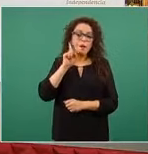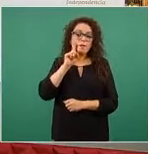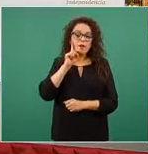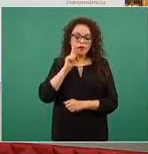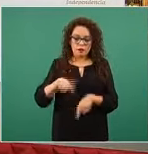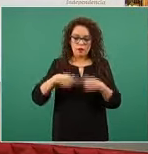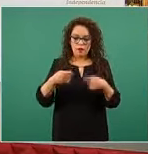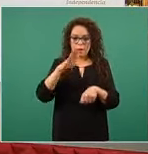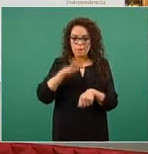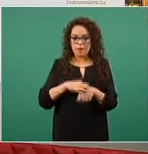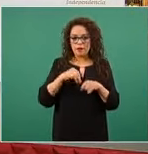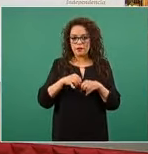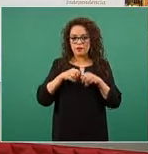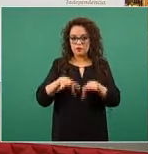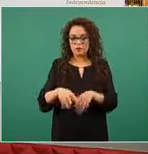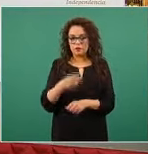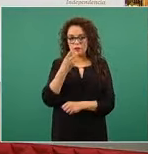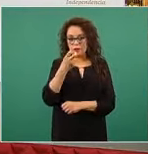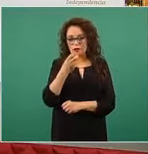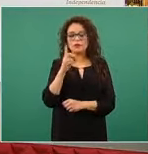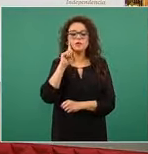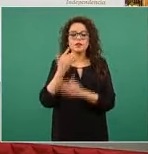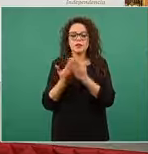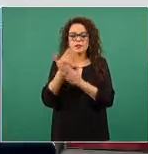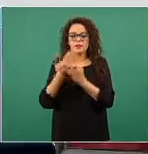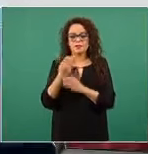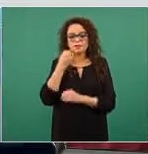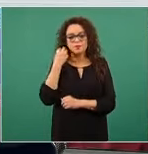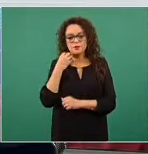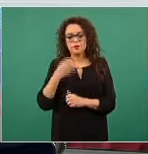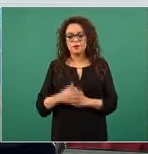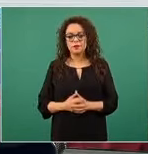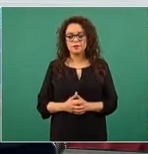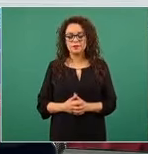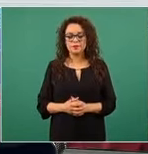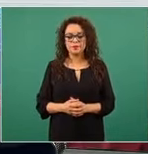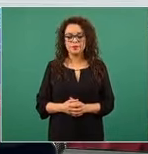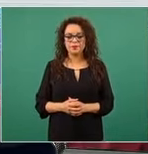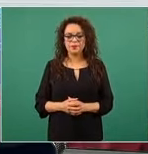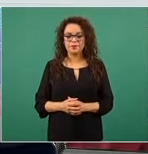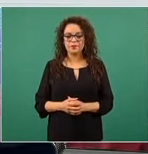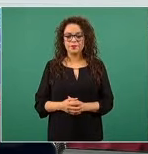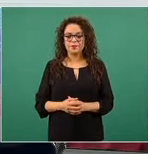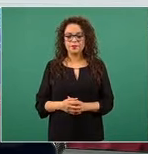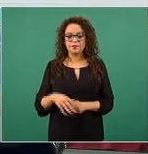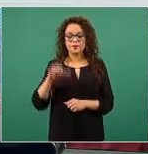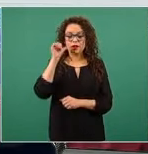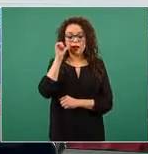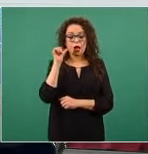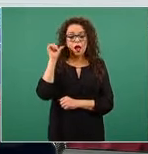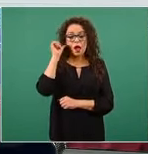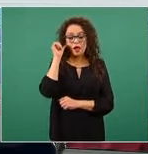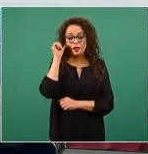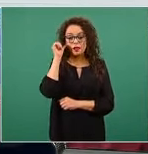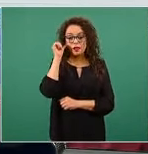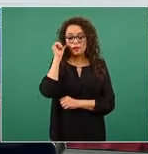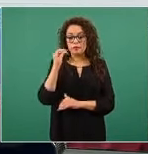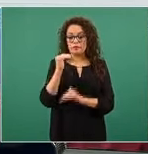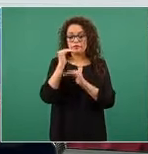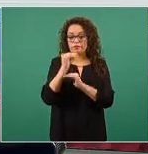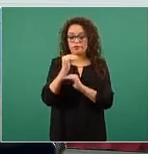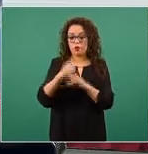más información en el Pulso de la Salud. Hoy vacunamos hasta el corte de ayer a las 11 de la